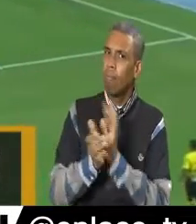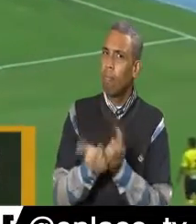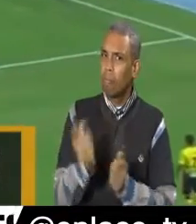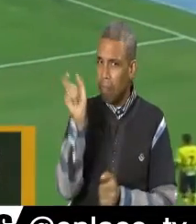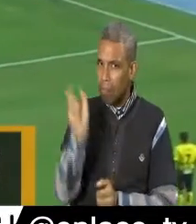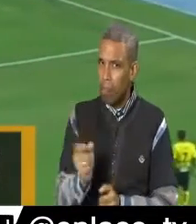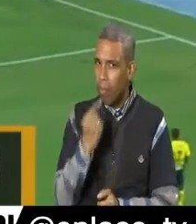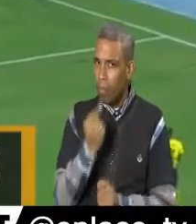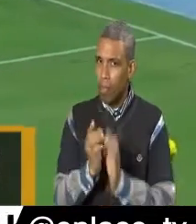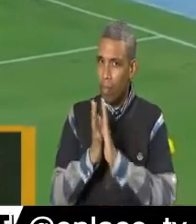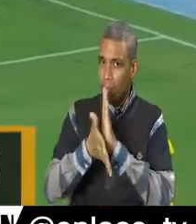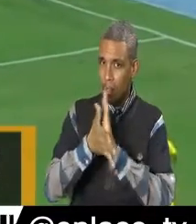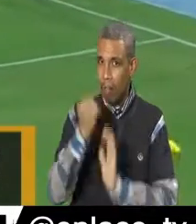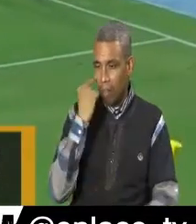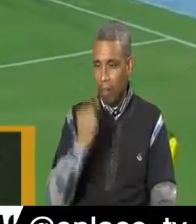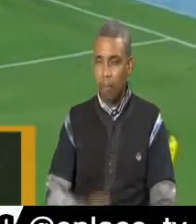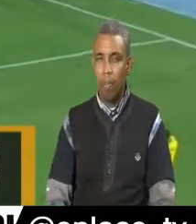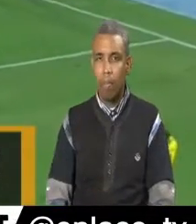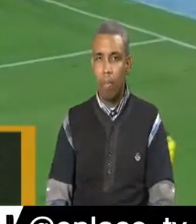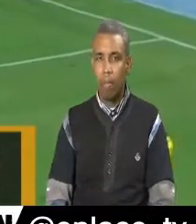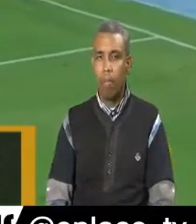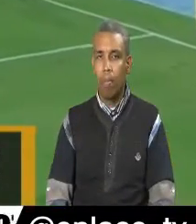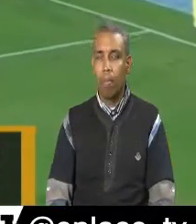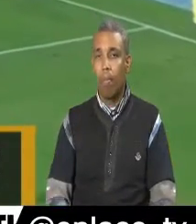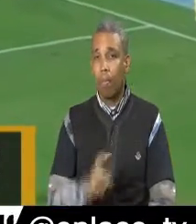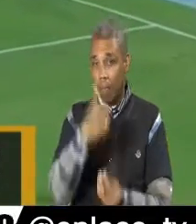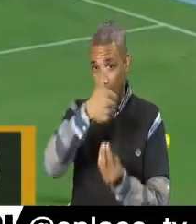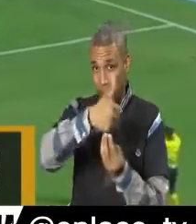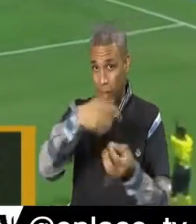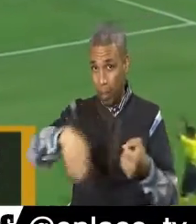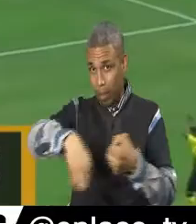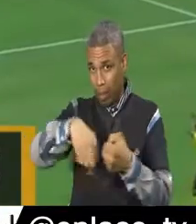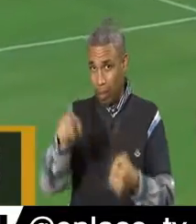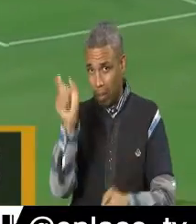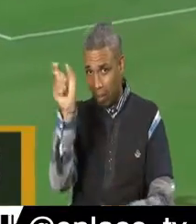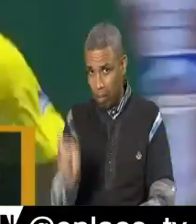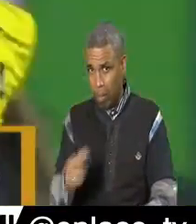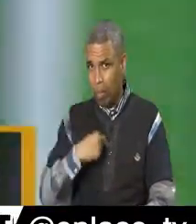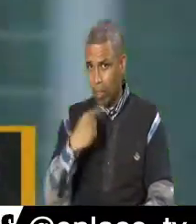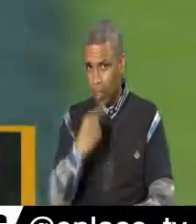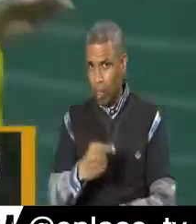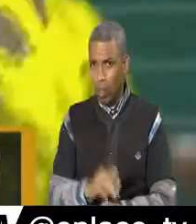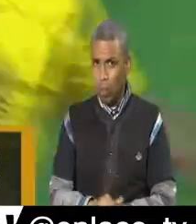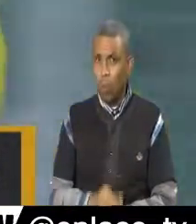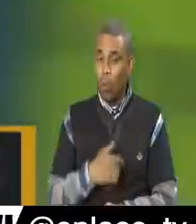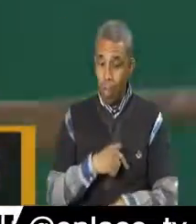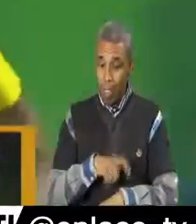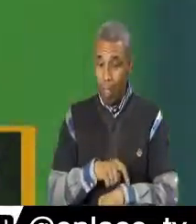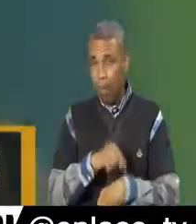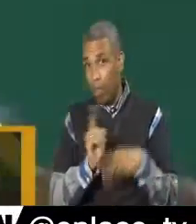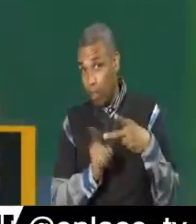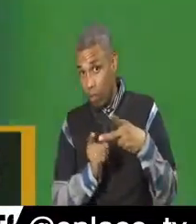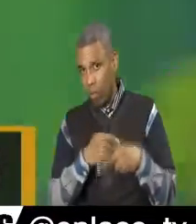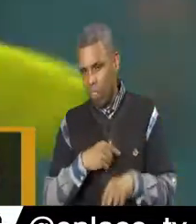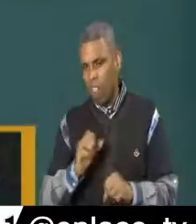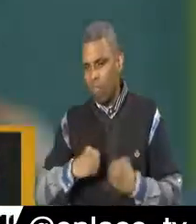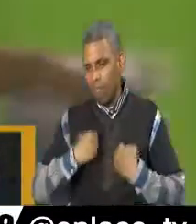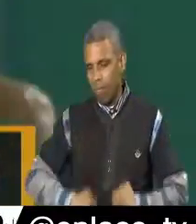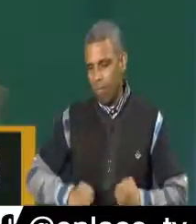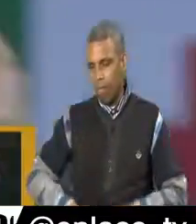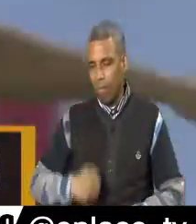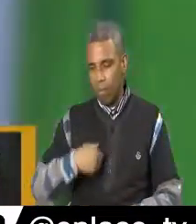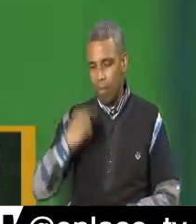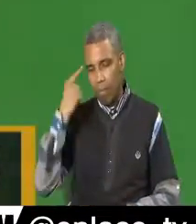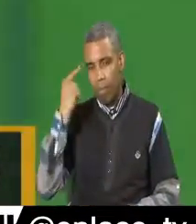amarilla, 1-0. Para el técnico Bernal, los últimos 20 minutos fueron definitivos para el resultado, y ello había sido previsto en